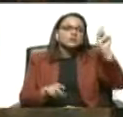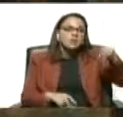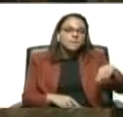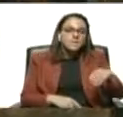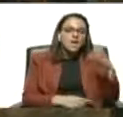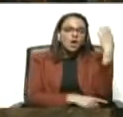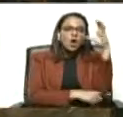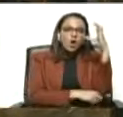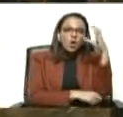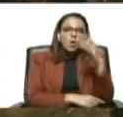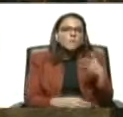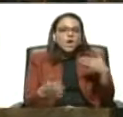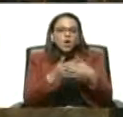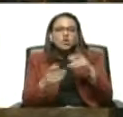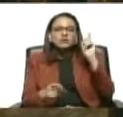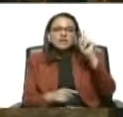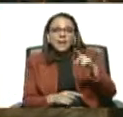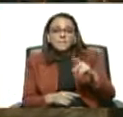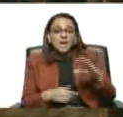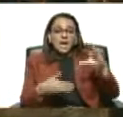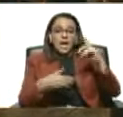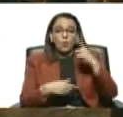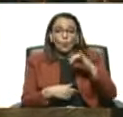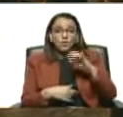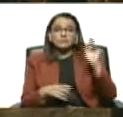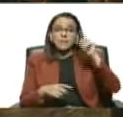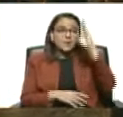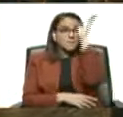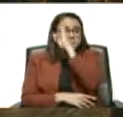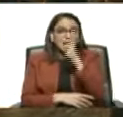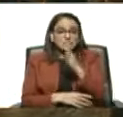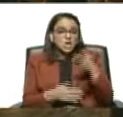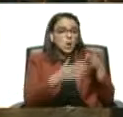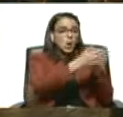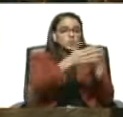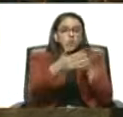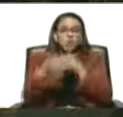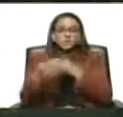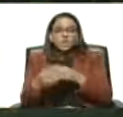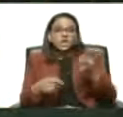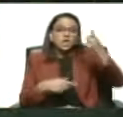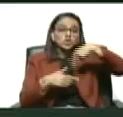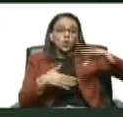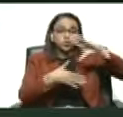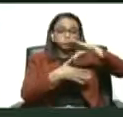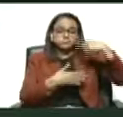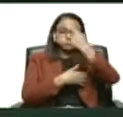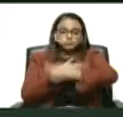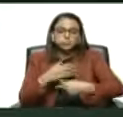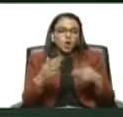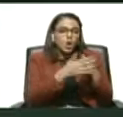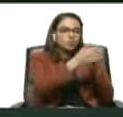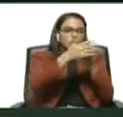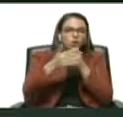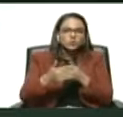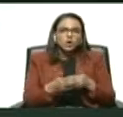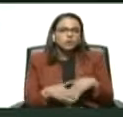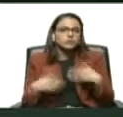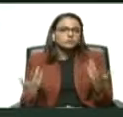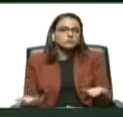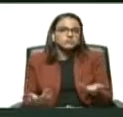se atacó a Ecuador, que se atacó a Brasil, que se atacó al Caribe en su conjunto, y el ejemplo más